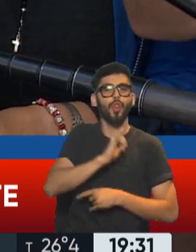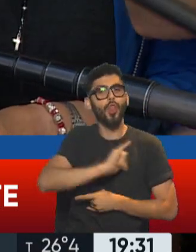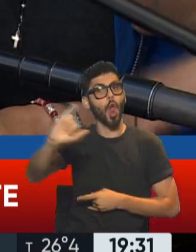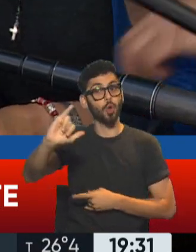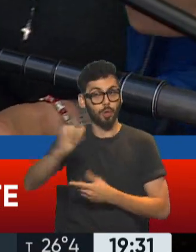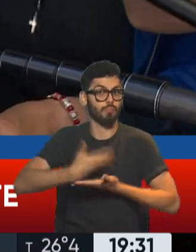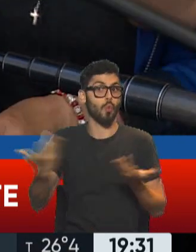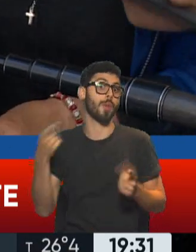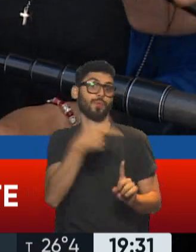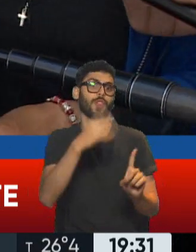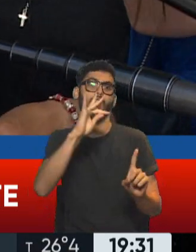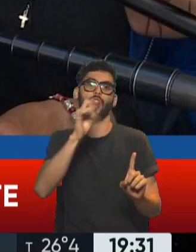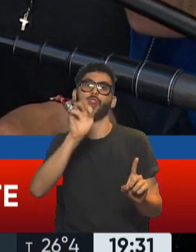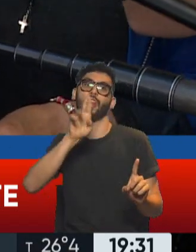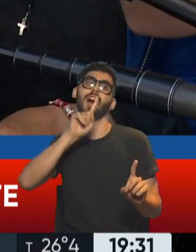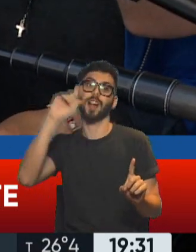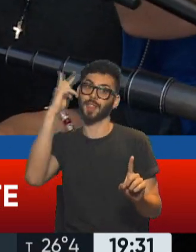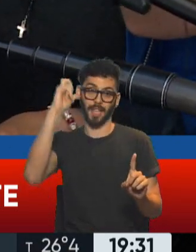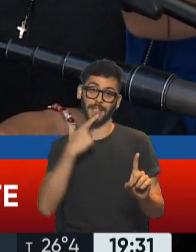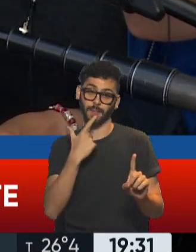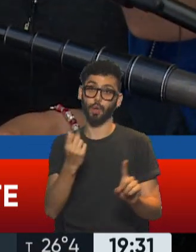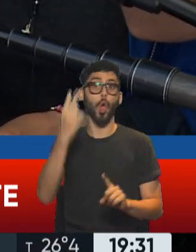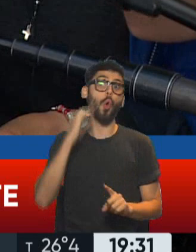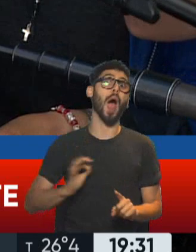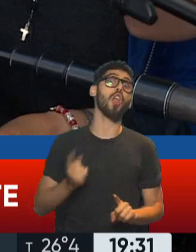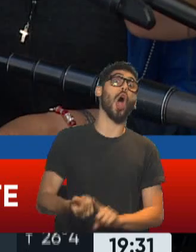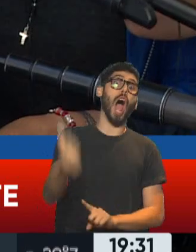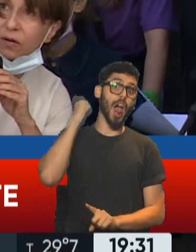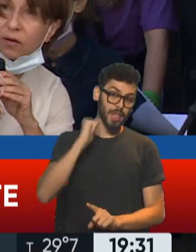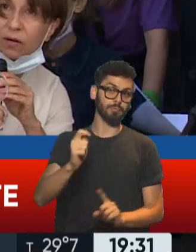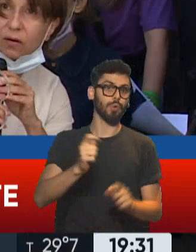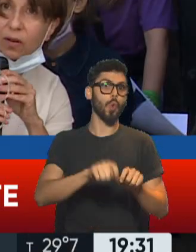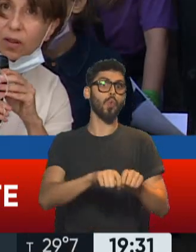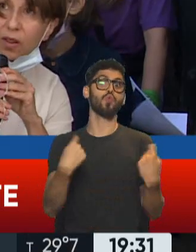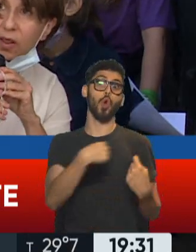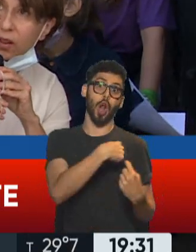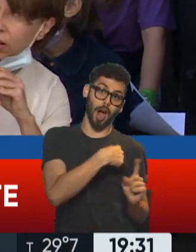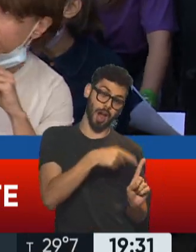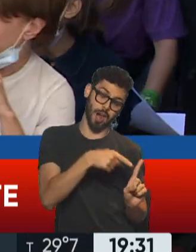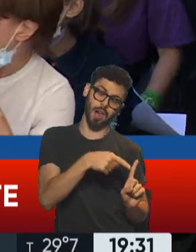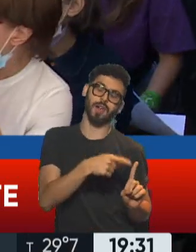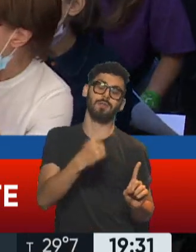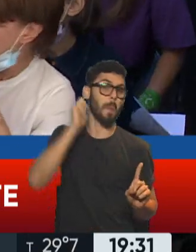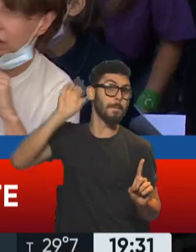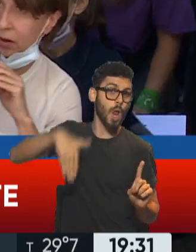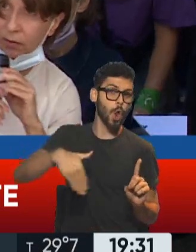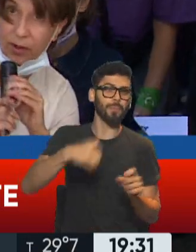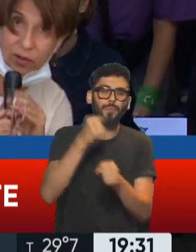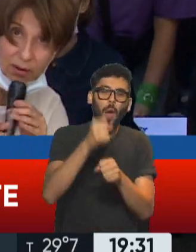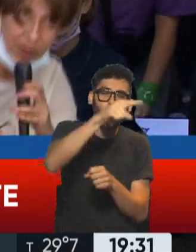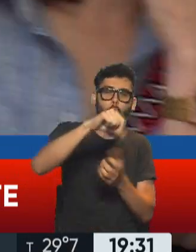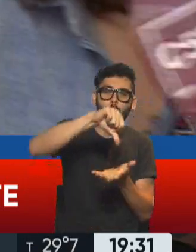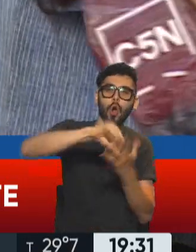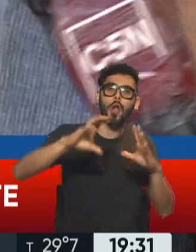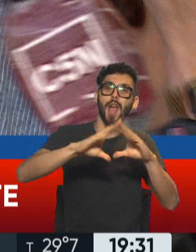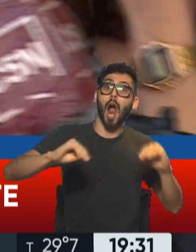Juan D'Artés por violación sufrida 9 años antes, siendo menor de edad, durante una gira de trabajo en Nicaragua. No